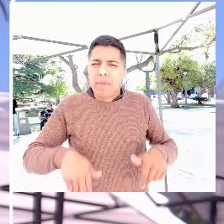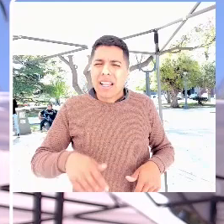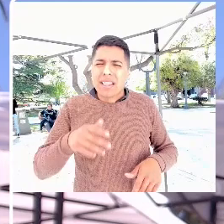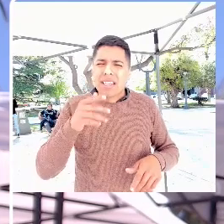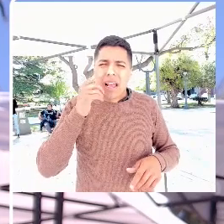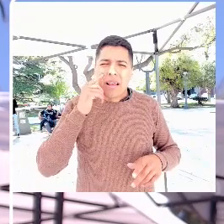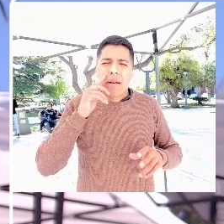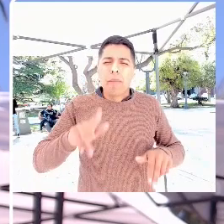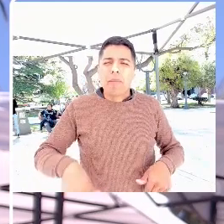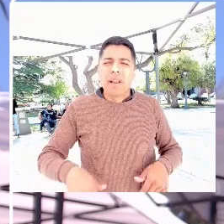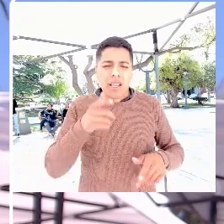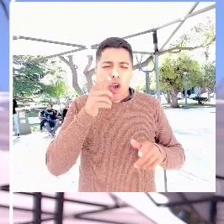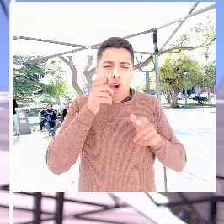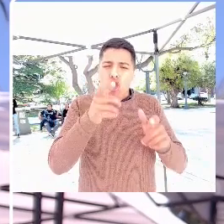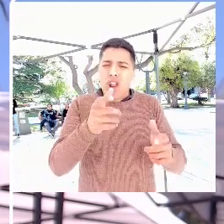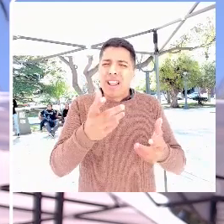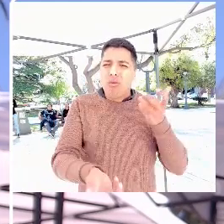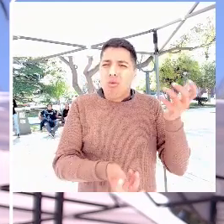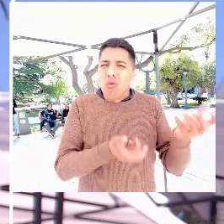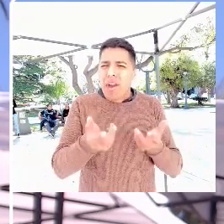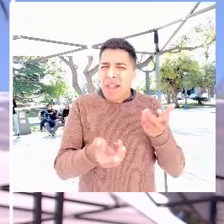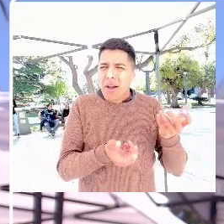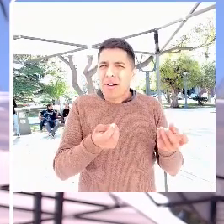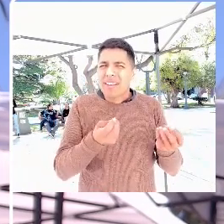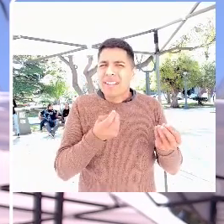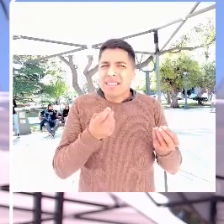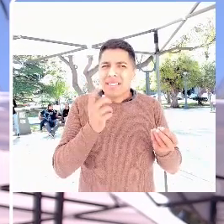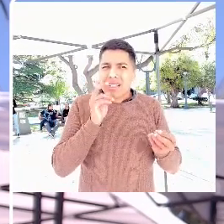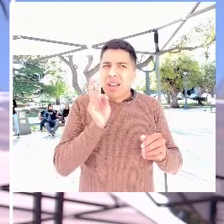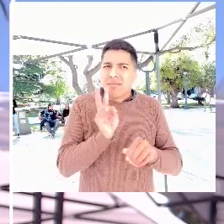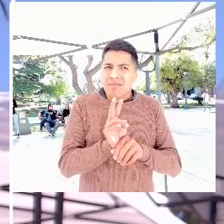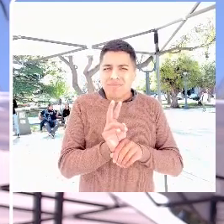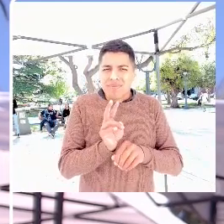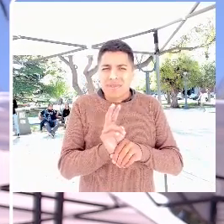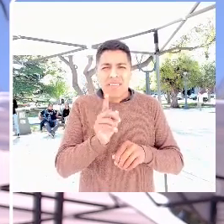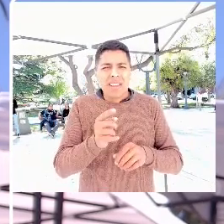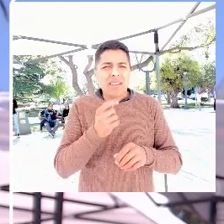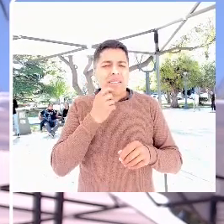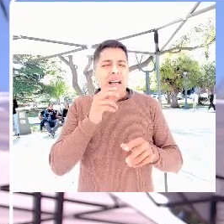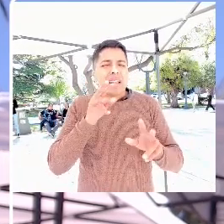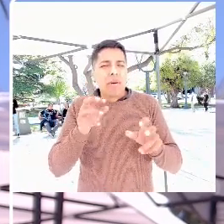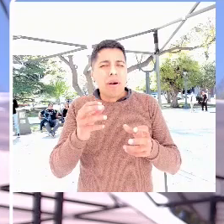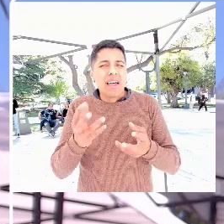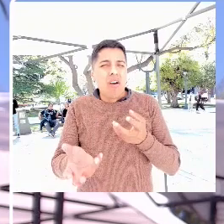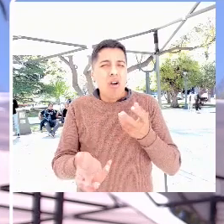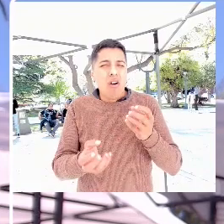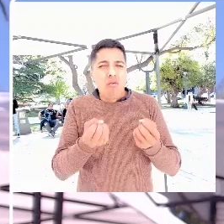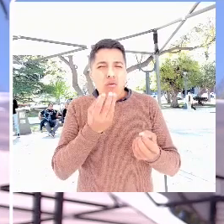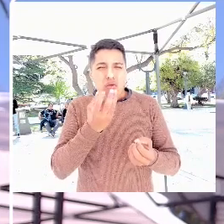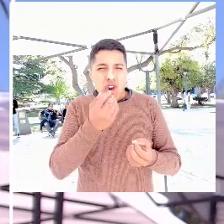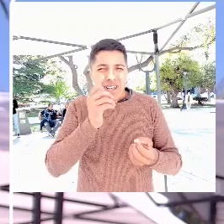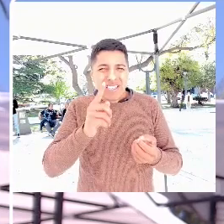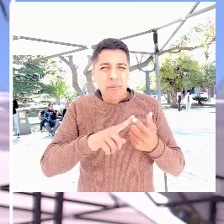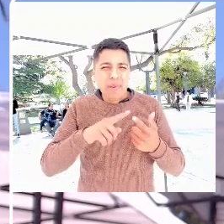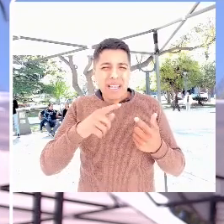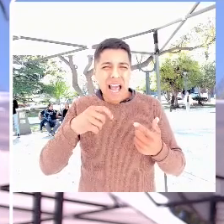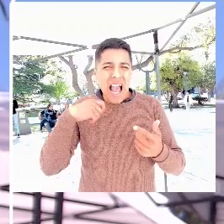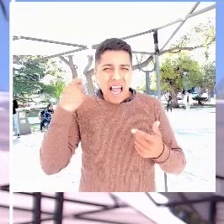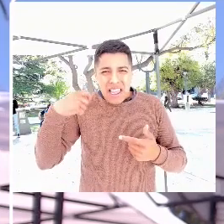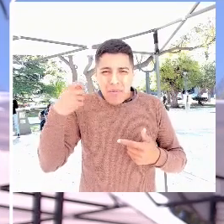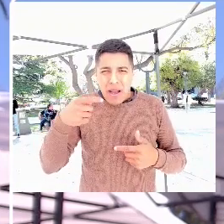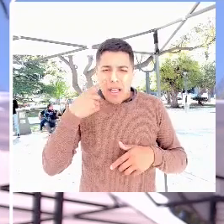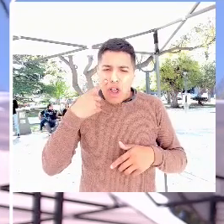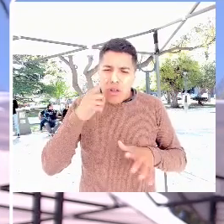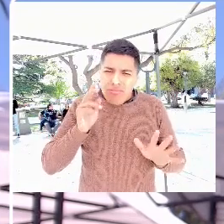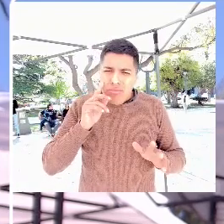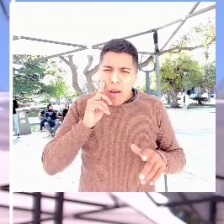de incendio para ver cuál es su afectación en fauna y flora. Hoy podemos decir que hemos podido avanzar hacia adelante